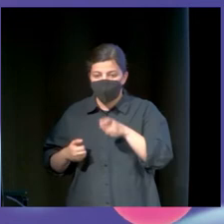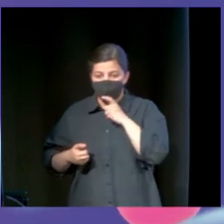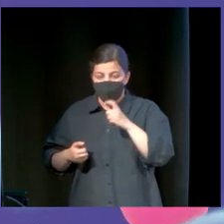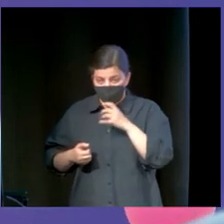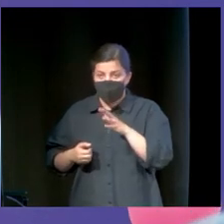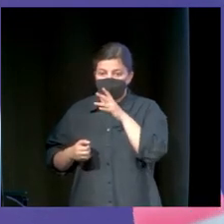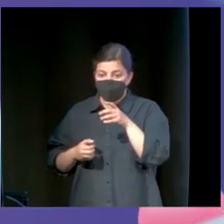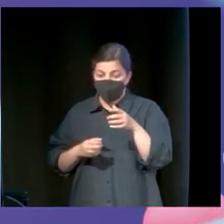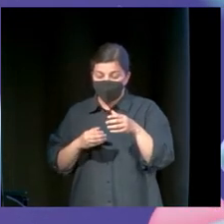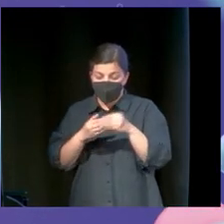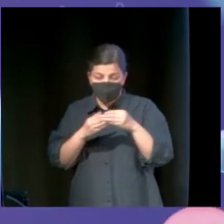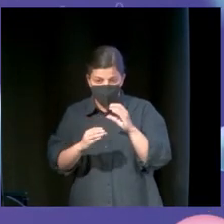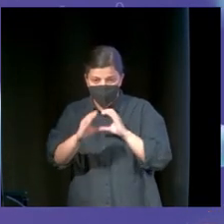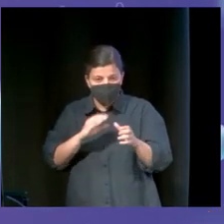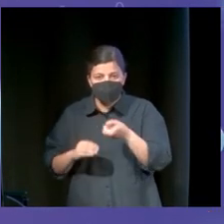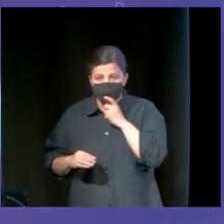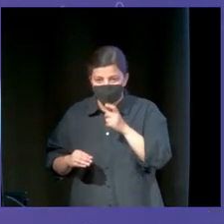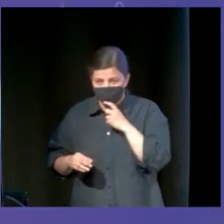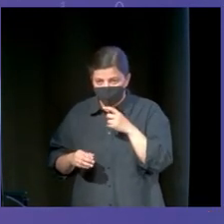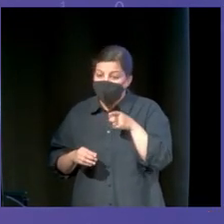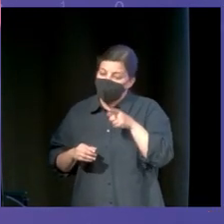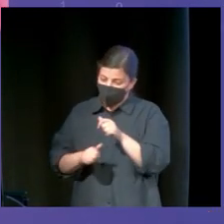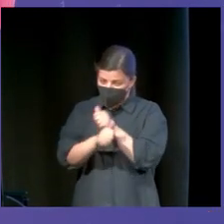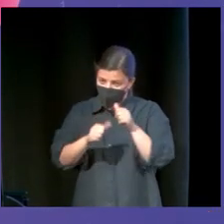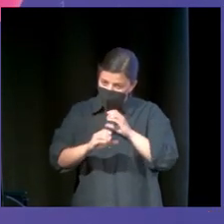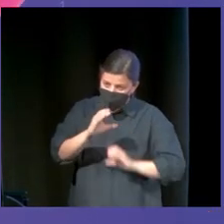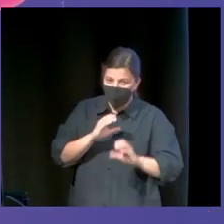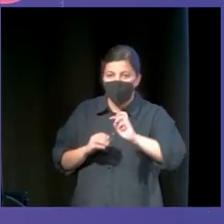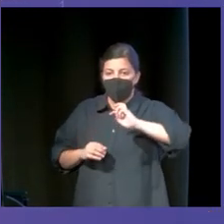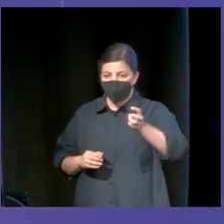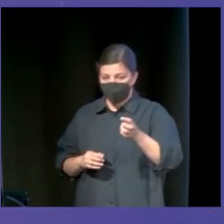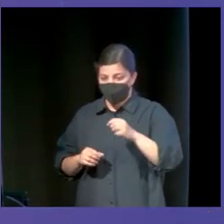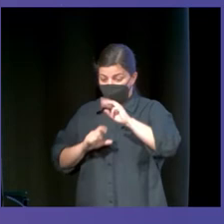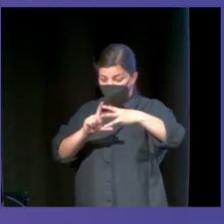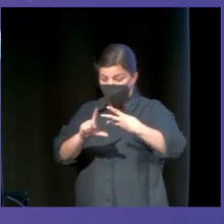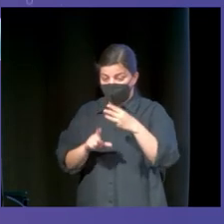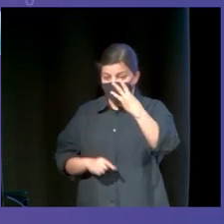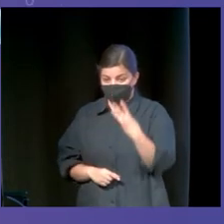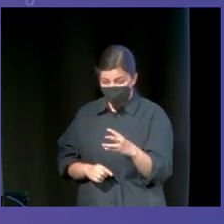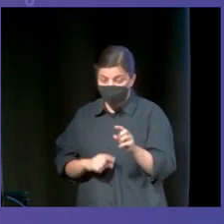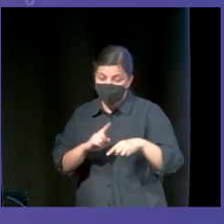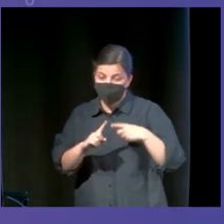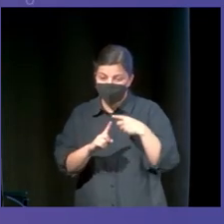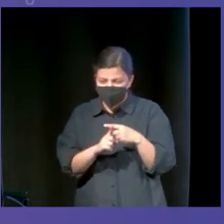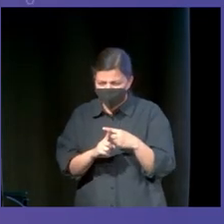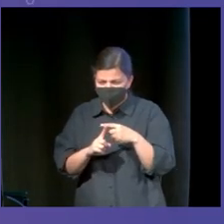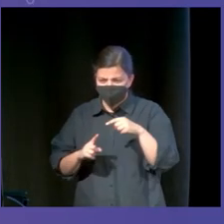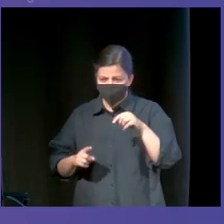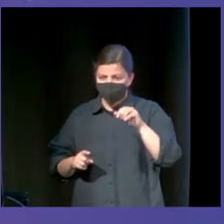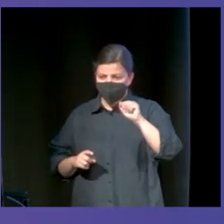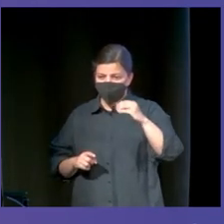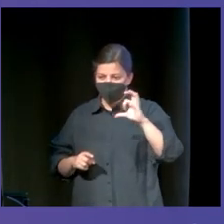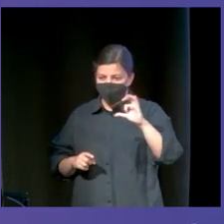a ser otro canal más y luego pues todas las inversiones que están saliendo en web 3 y enlaces digitales que tampoco tenemos que